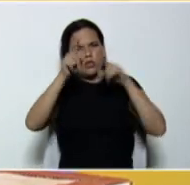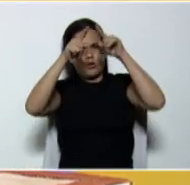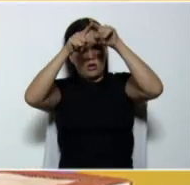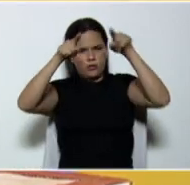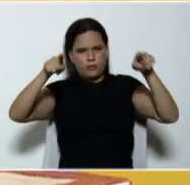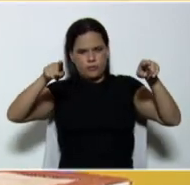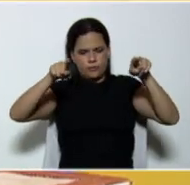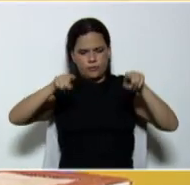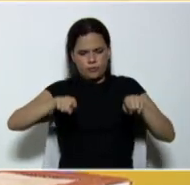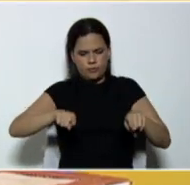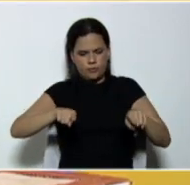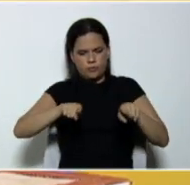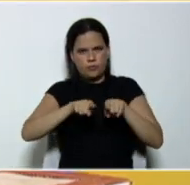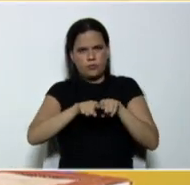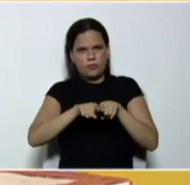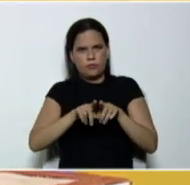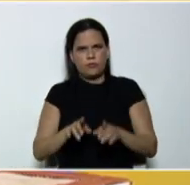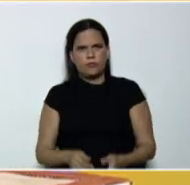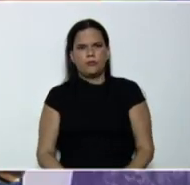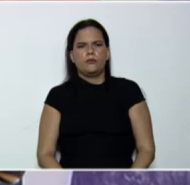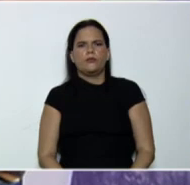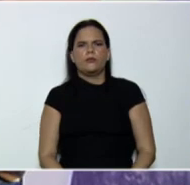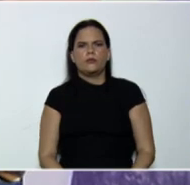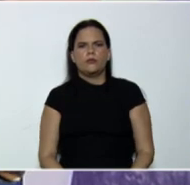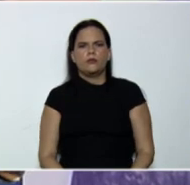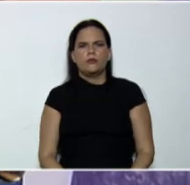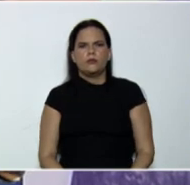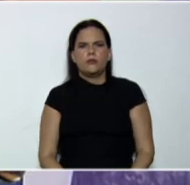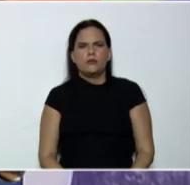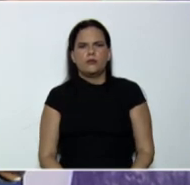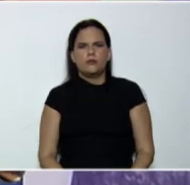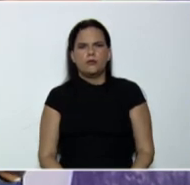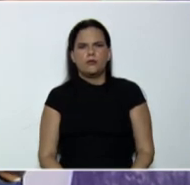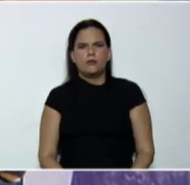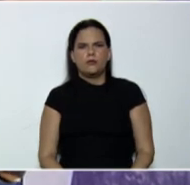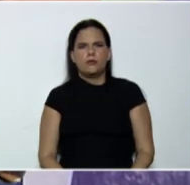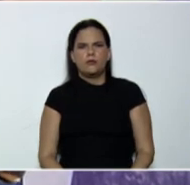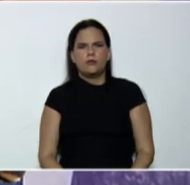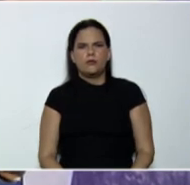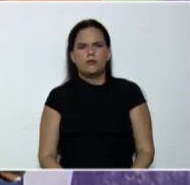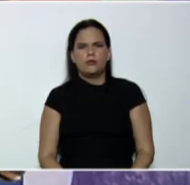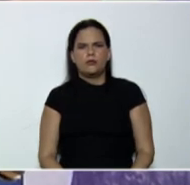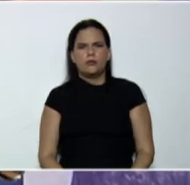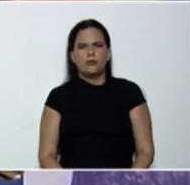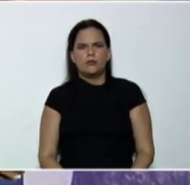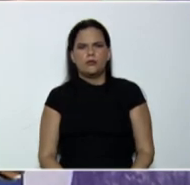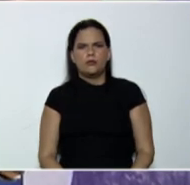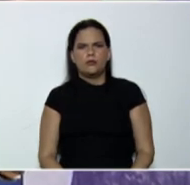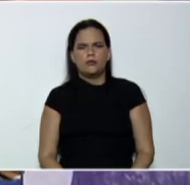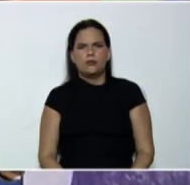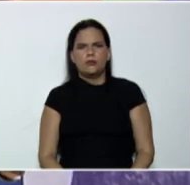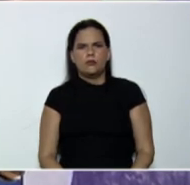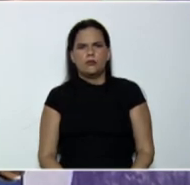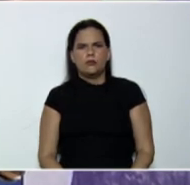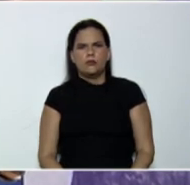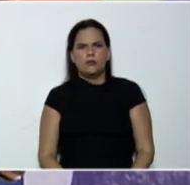lados, 1, 2, 3, 4, 5 lados.